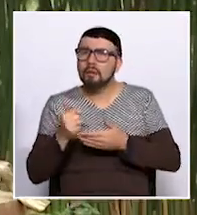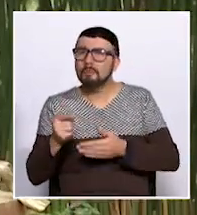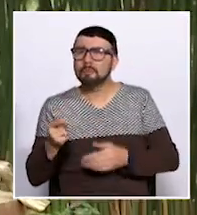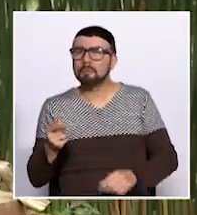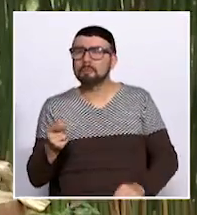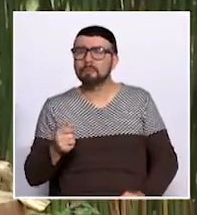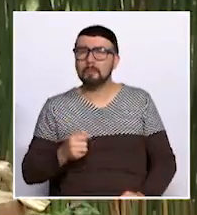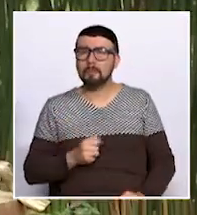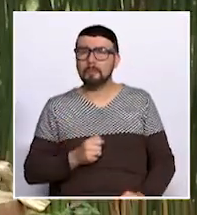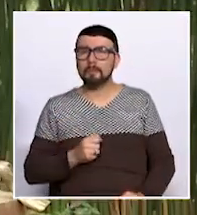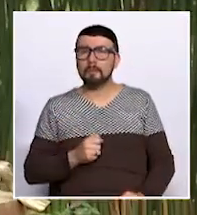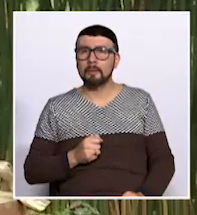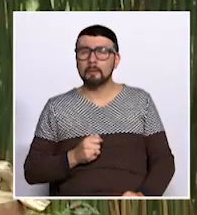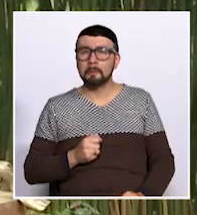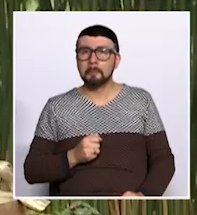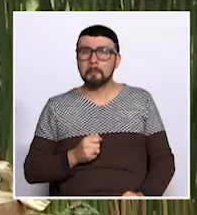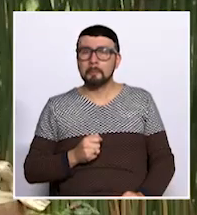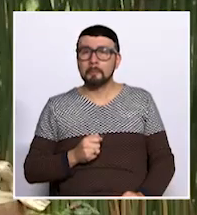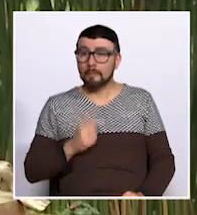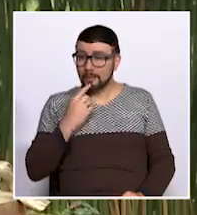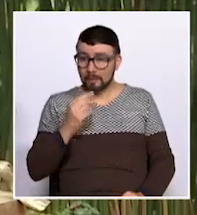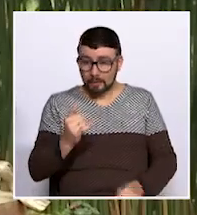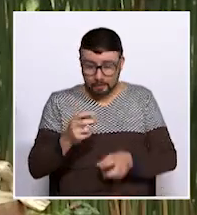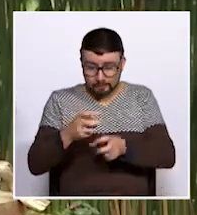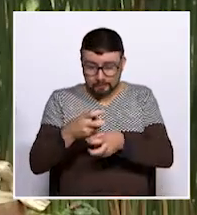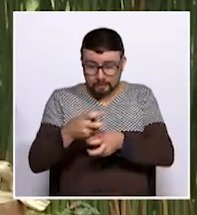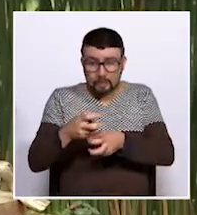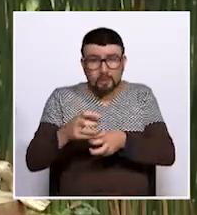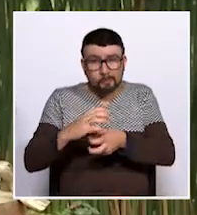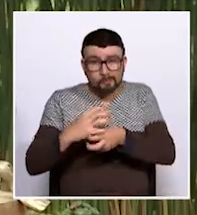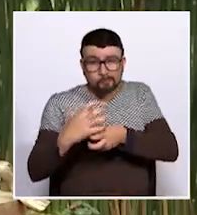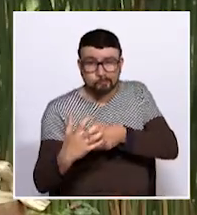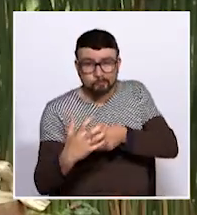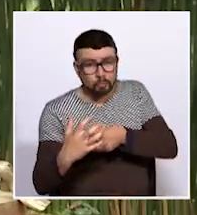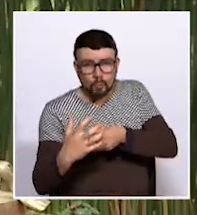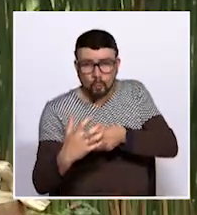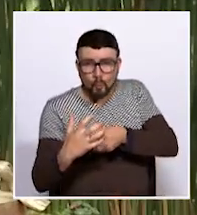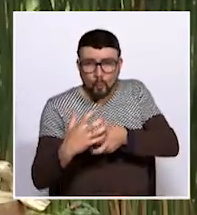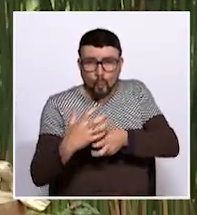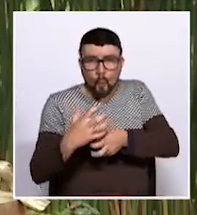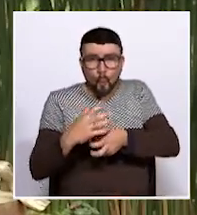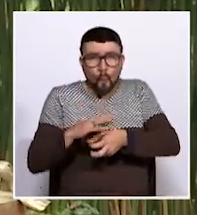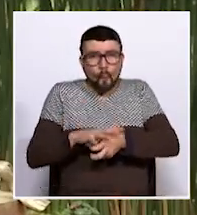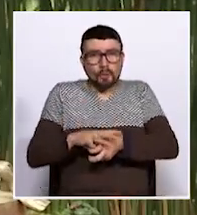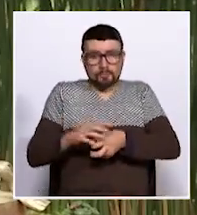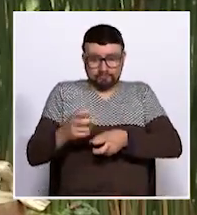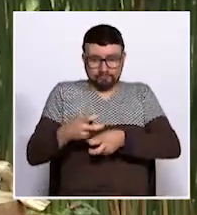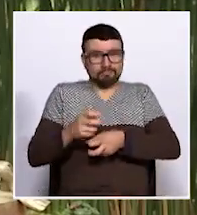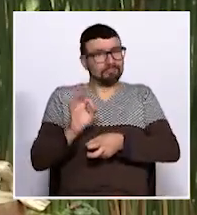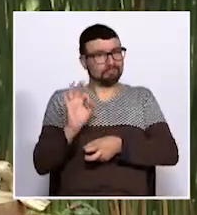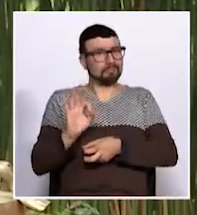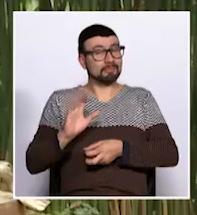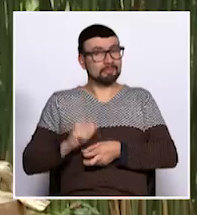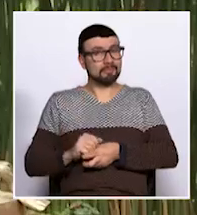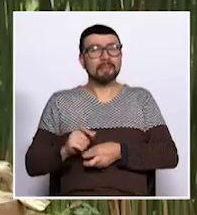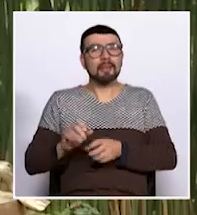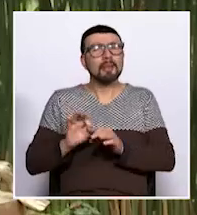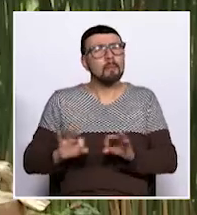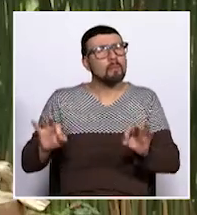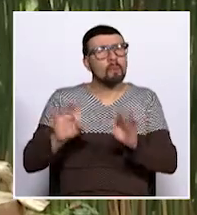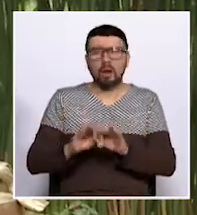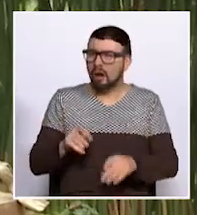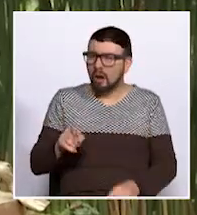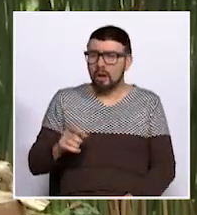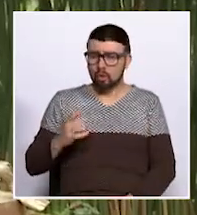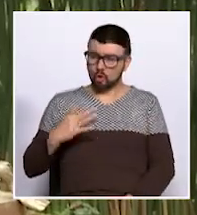es a que esa hernia se reabsorba. Entonces, miren, la importancia no solamente es que el dolor